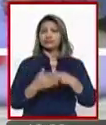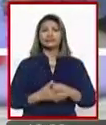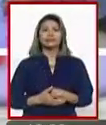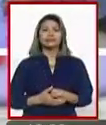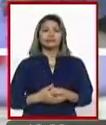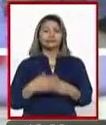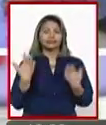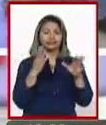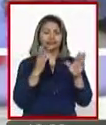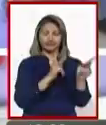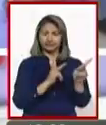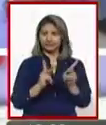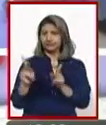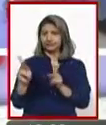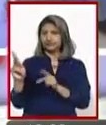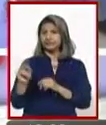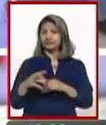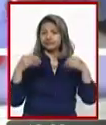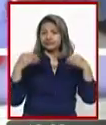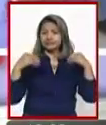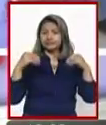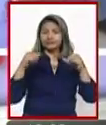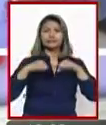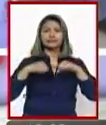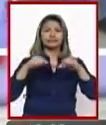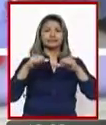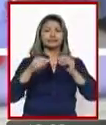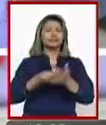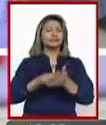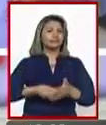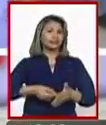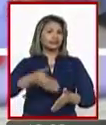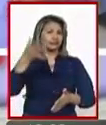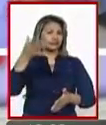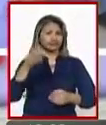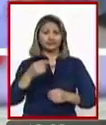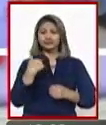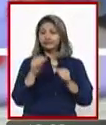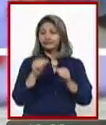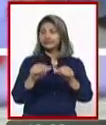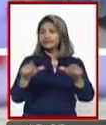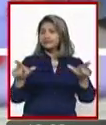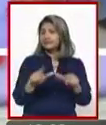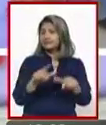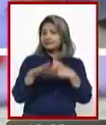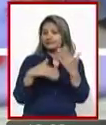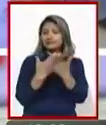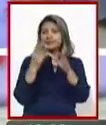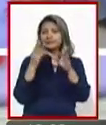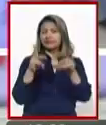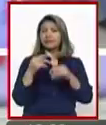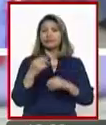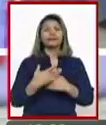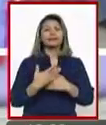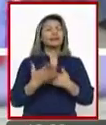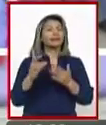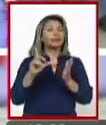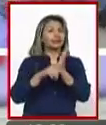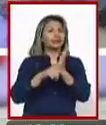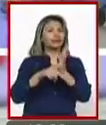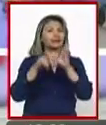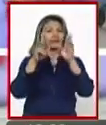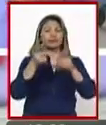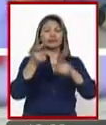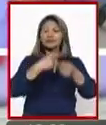como habíamos planificado, con este mercado de abasto mayorista que da espacio para todos. Veremos el tema de los